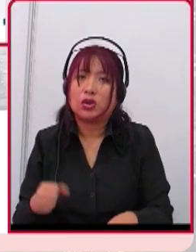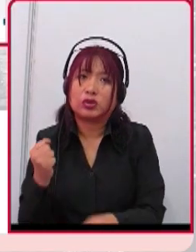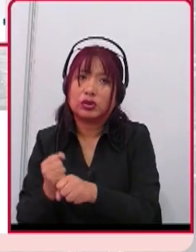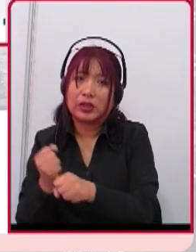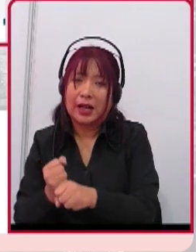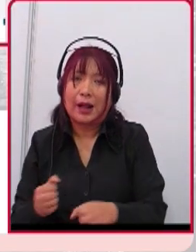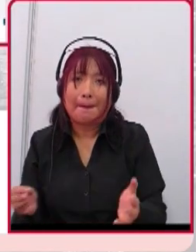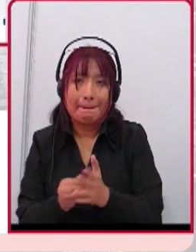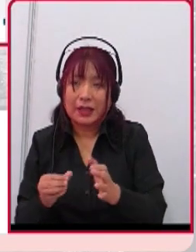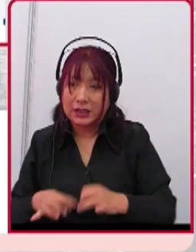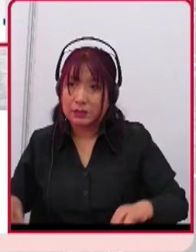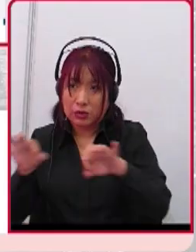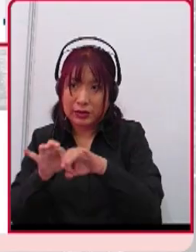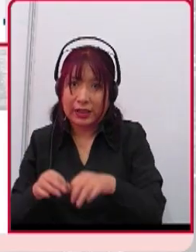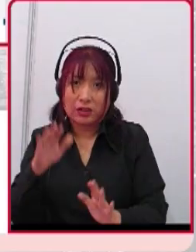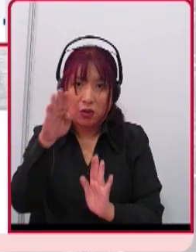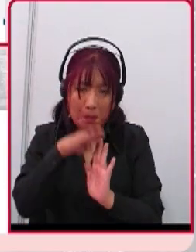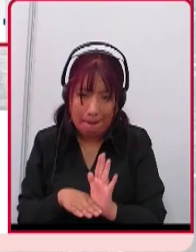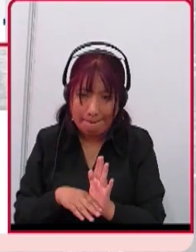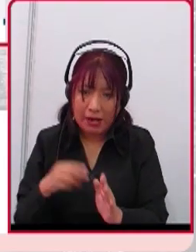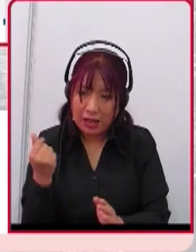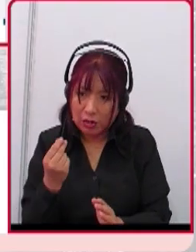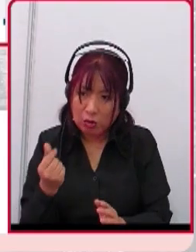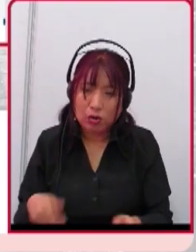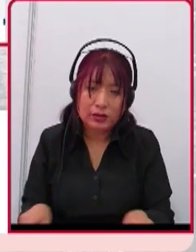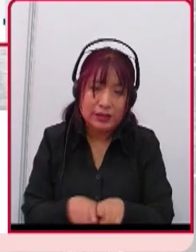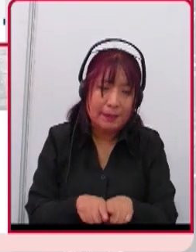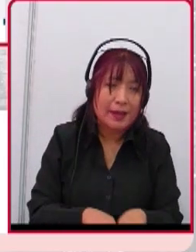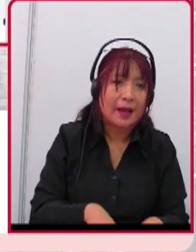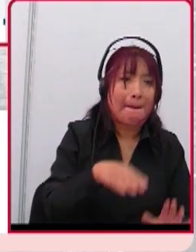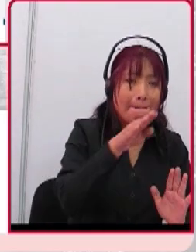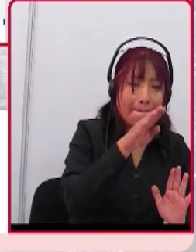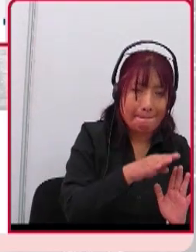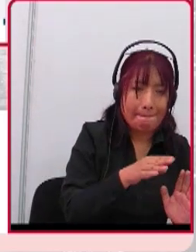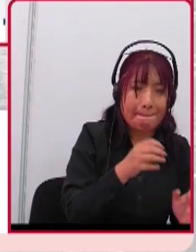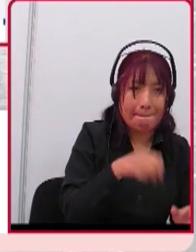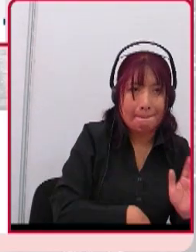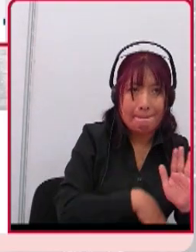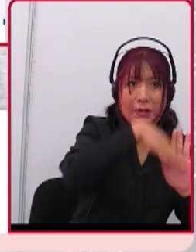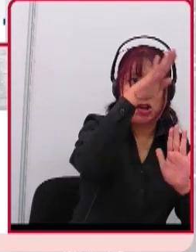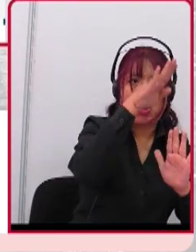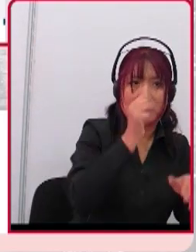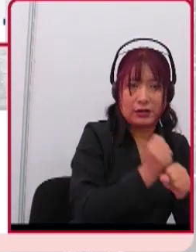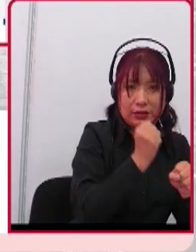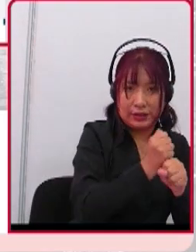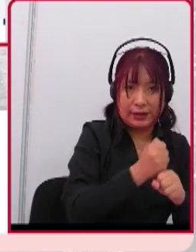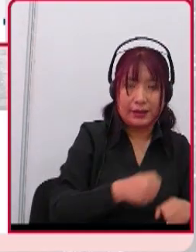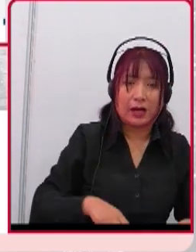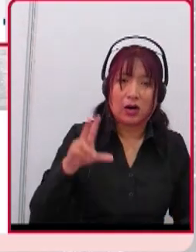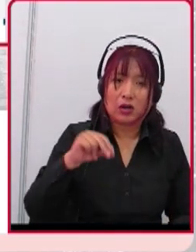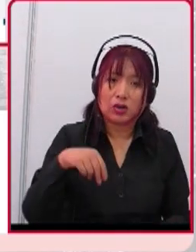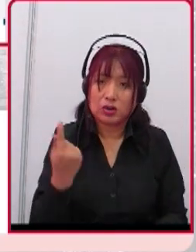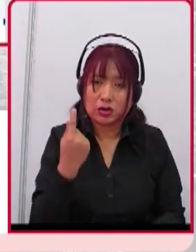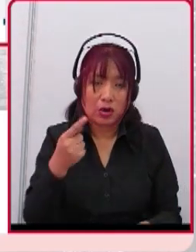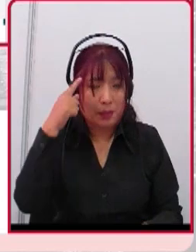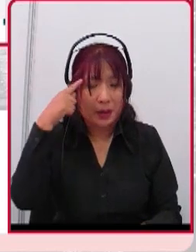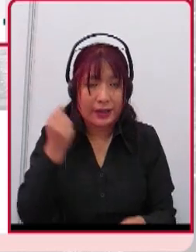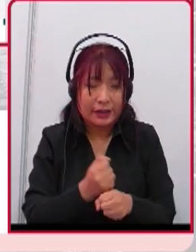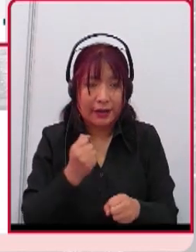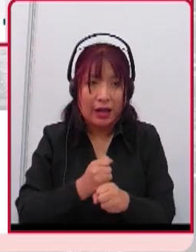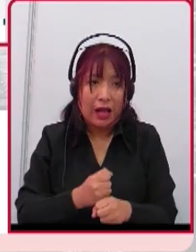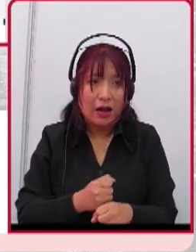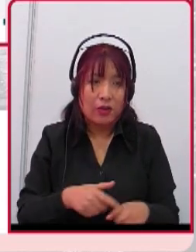geológicas, reduciendo costos y aumentando la eficiencia, con una capacidad no solo en este caso de operar en condiciones adversas y